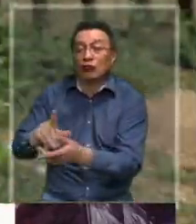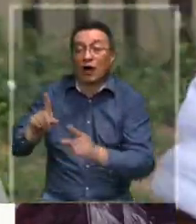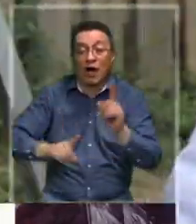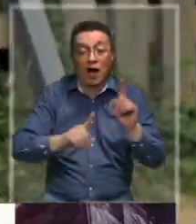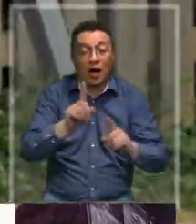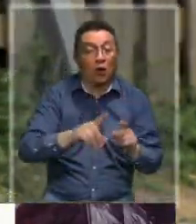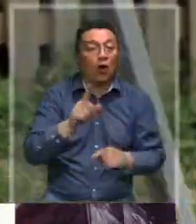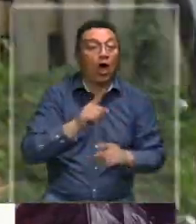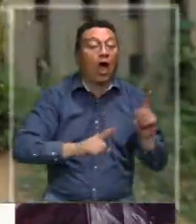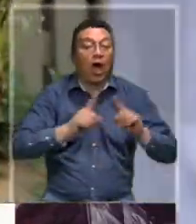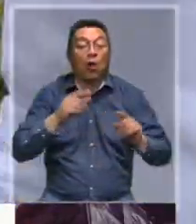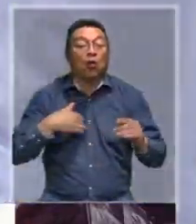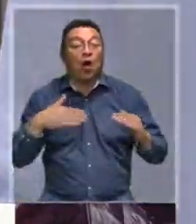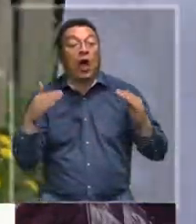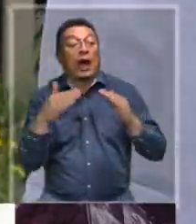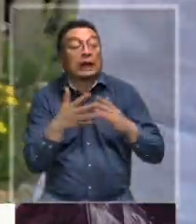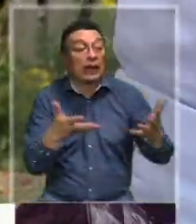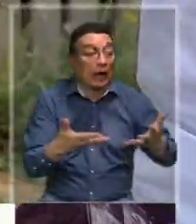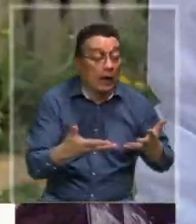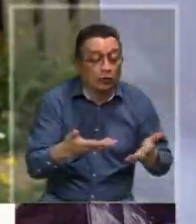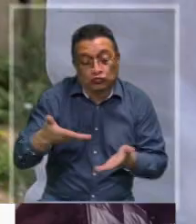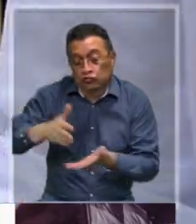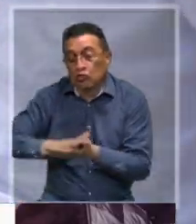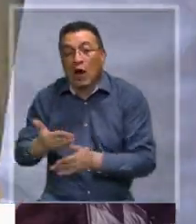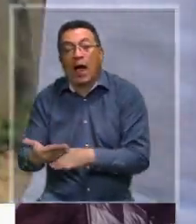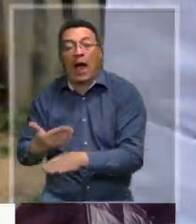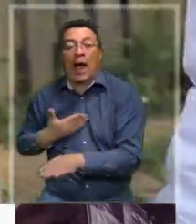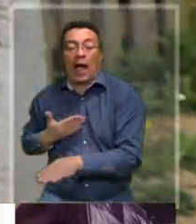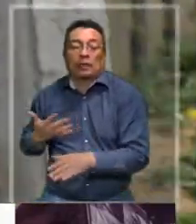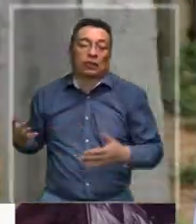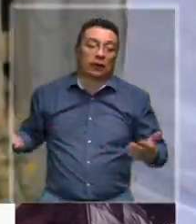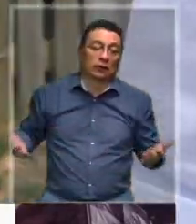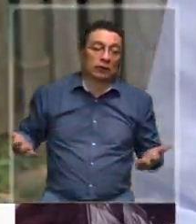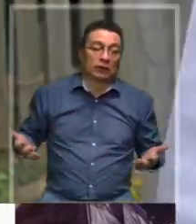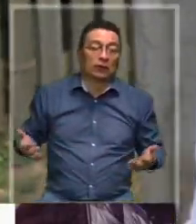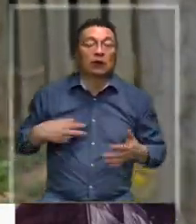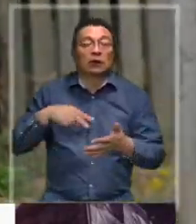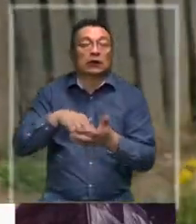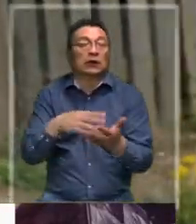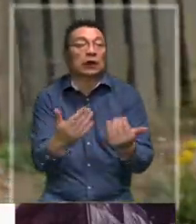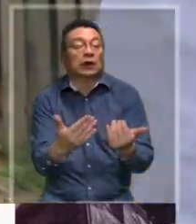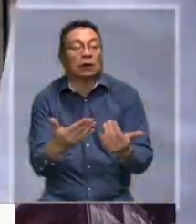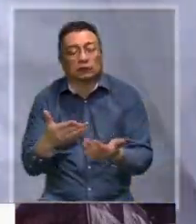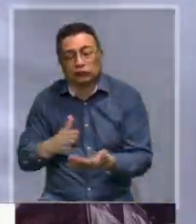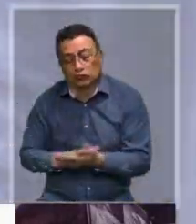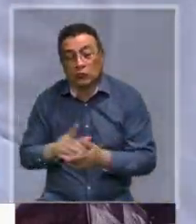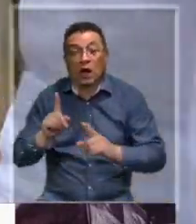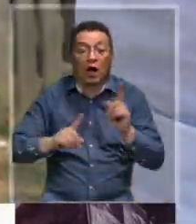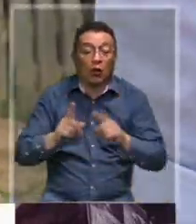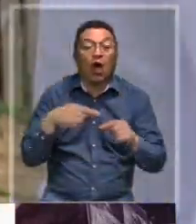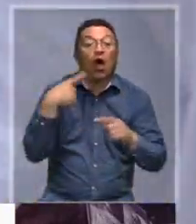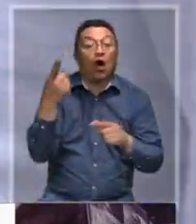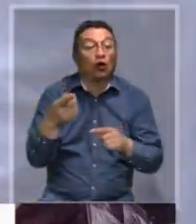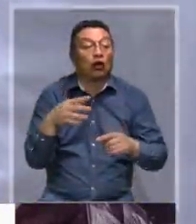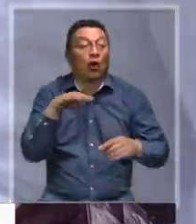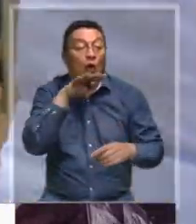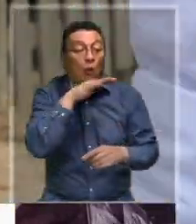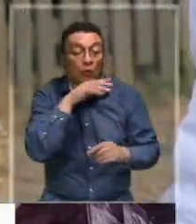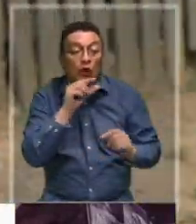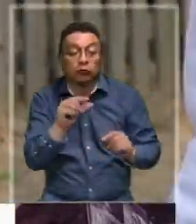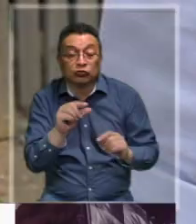Algunos que no alcanzaron a recibir su vivienda y fallecieron esperándola. Otros la usaron, ¿cuánto?